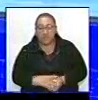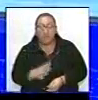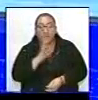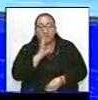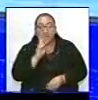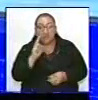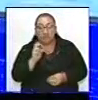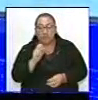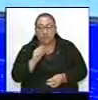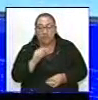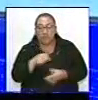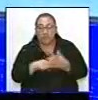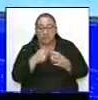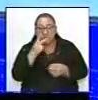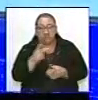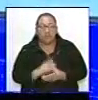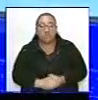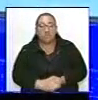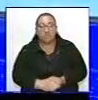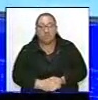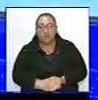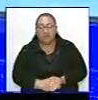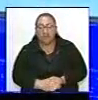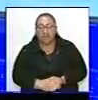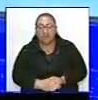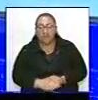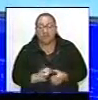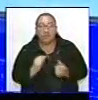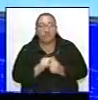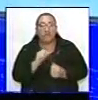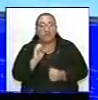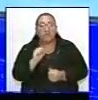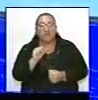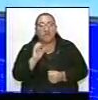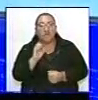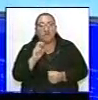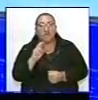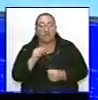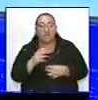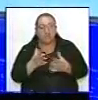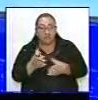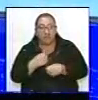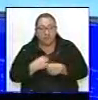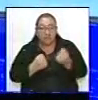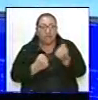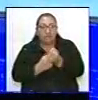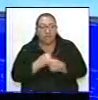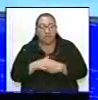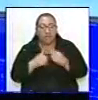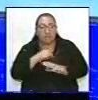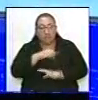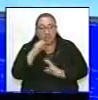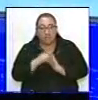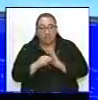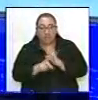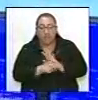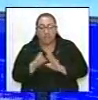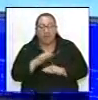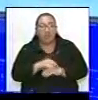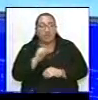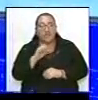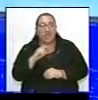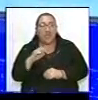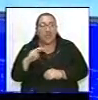tema que tiene que ver con los serenos, con el fin de recibir aportes respecto a los proyectos de ley sobre el